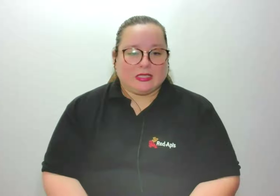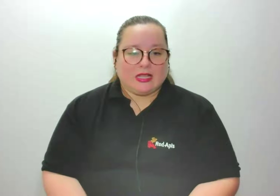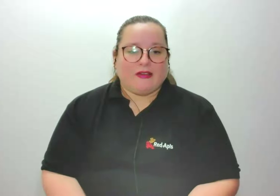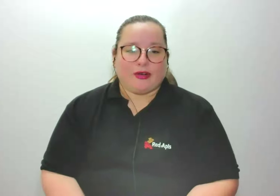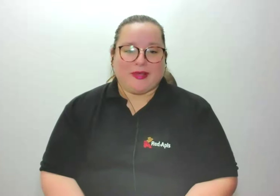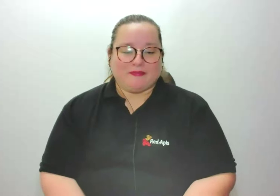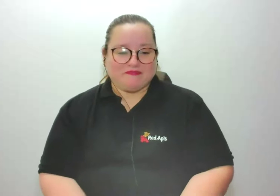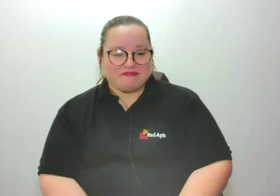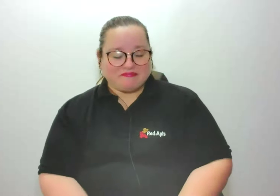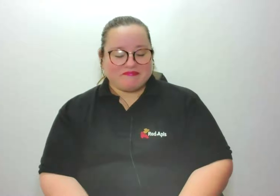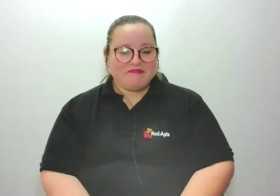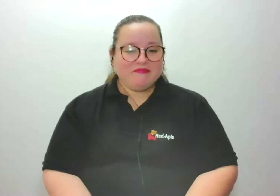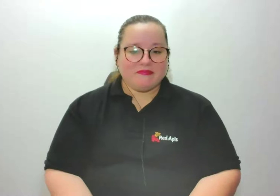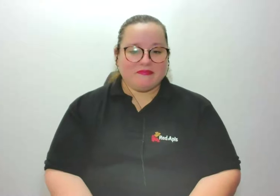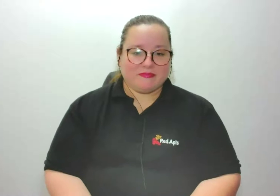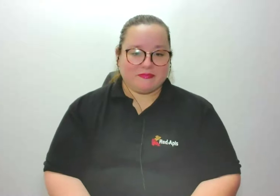la forma.